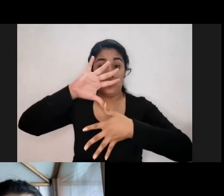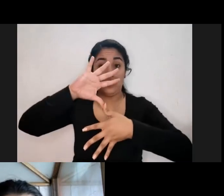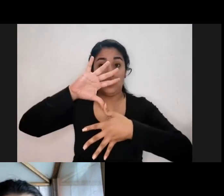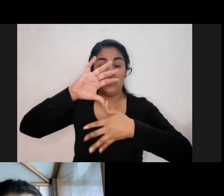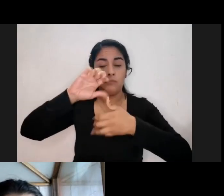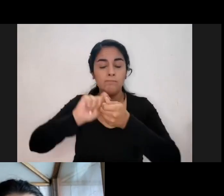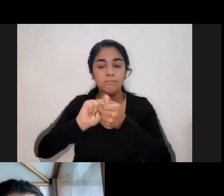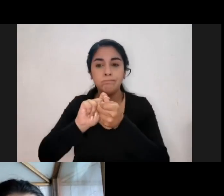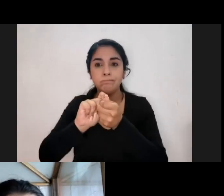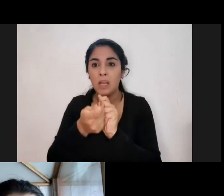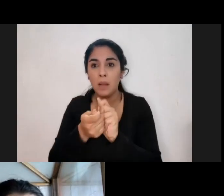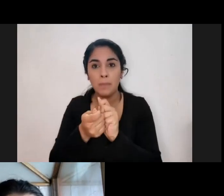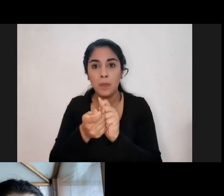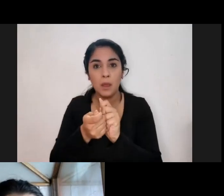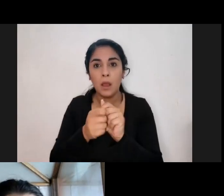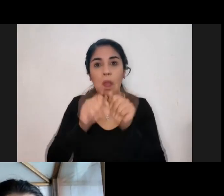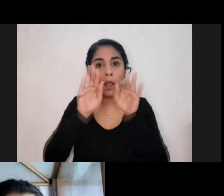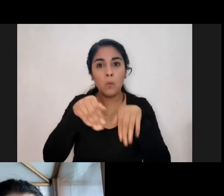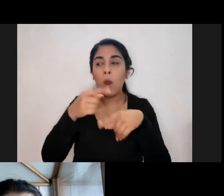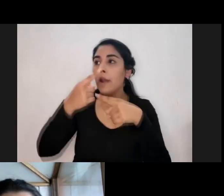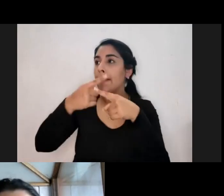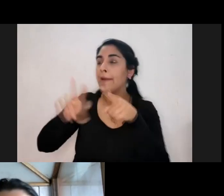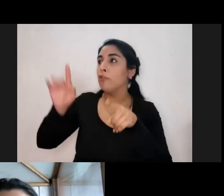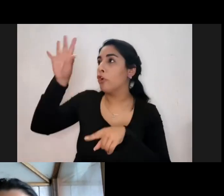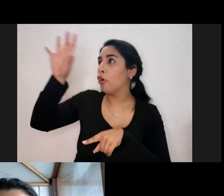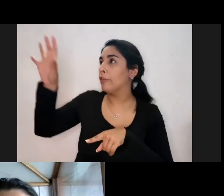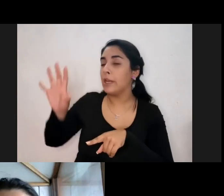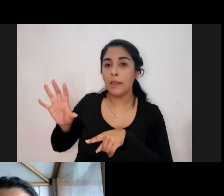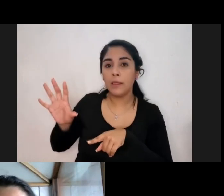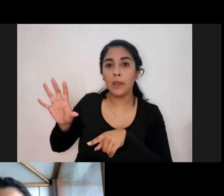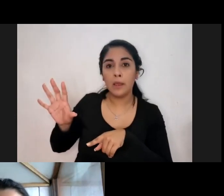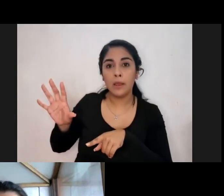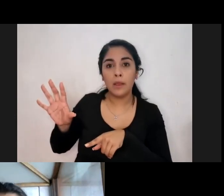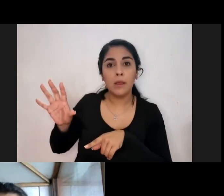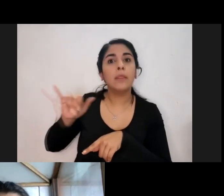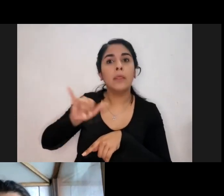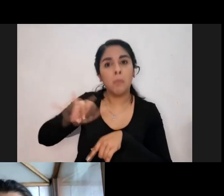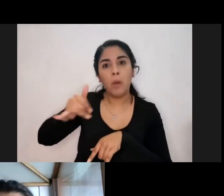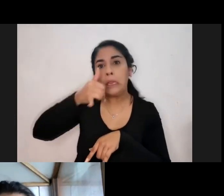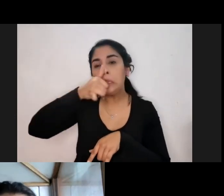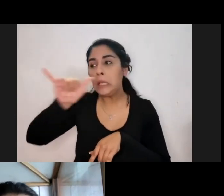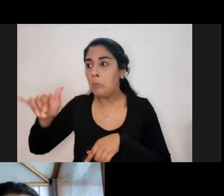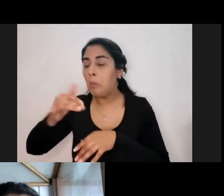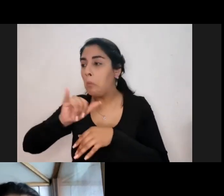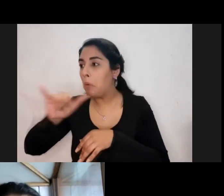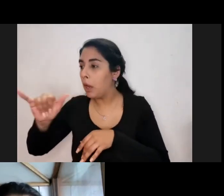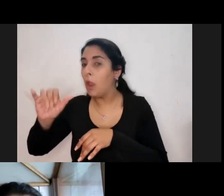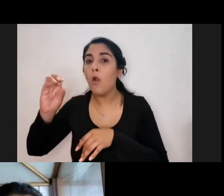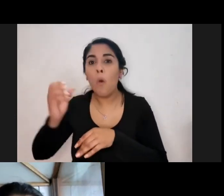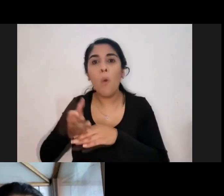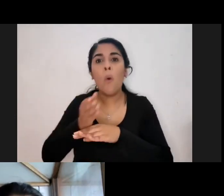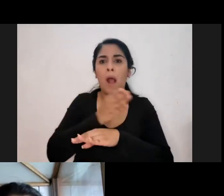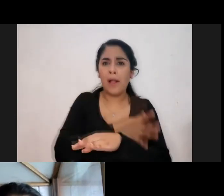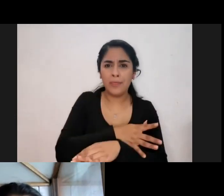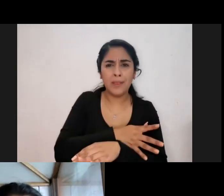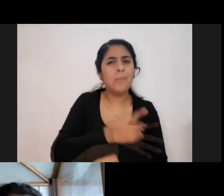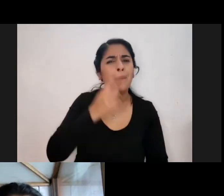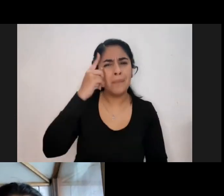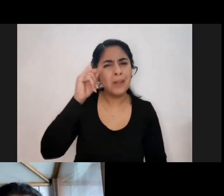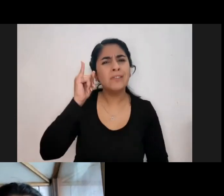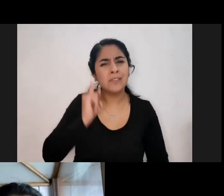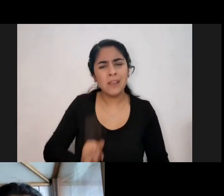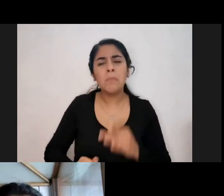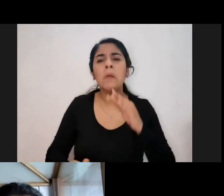aparecer de igual manera en otro continente, ya sea tiempo después o tiempo antes, ¿sí? Pero aparecen de manera,